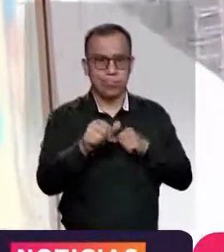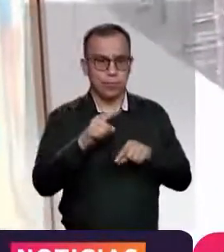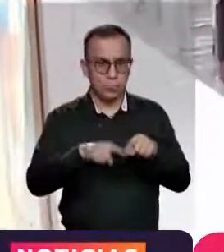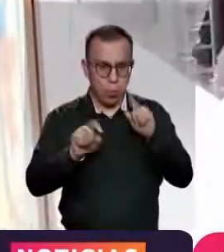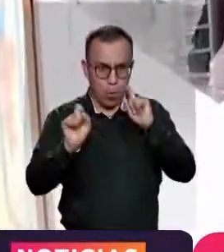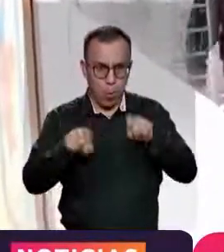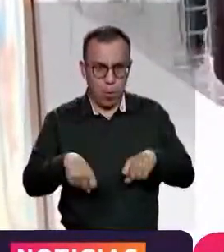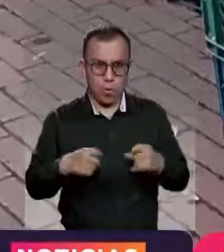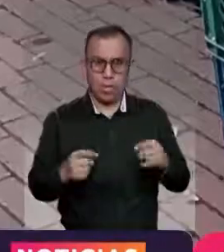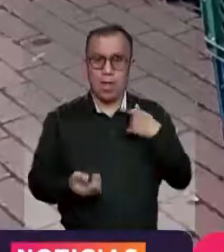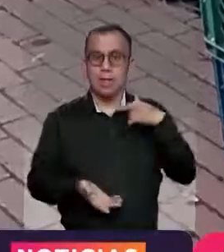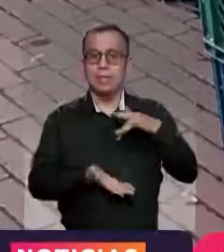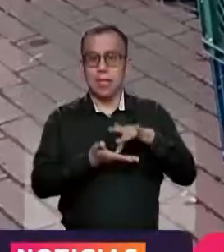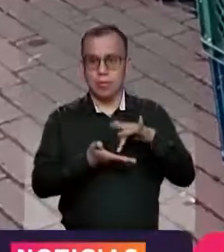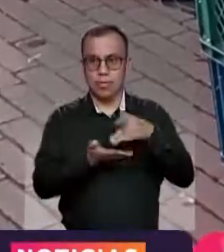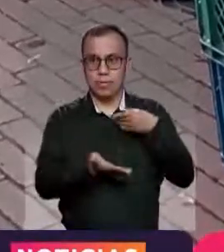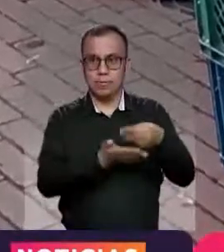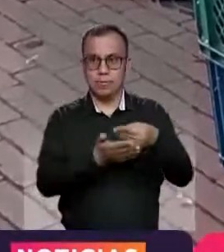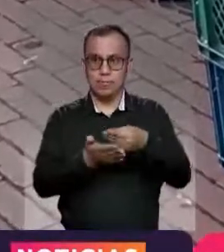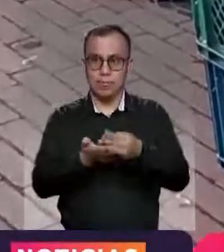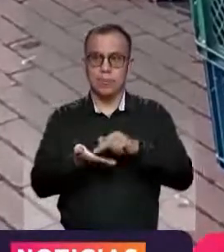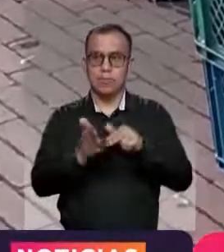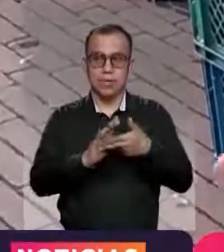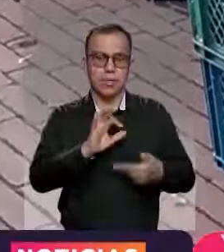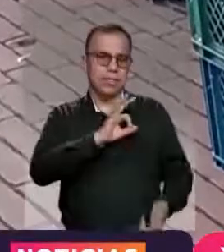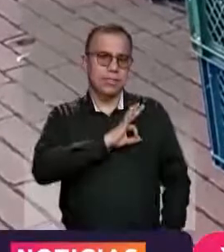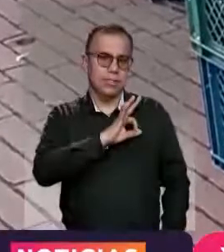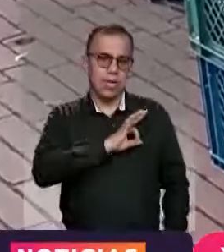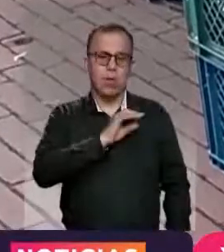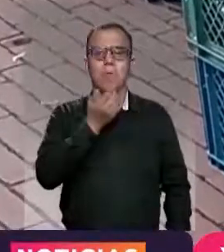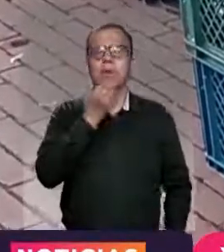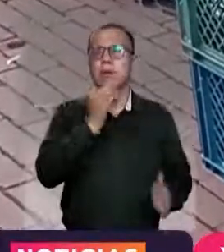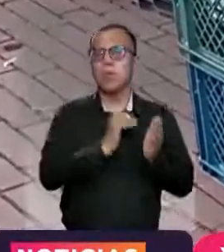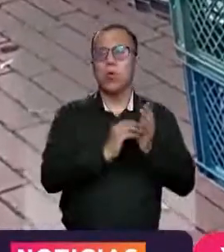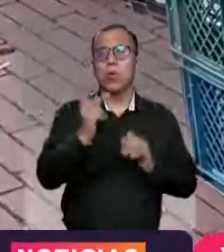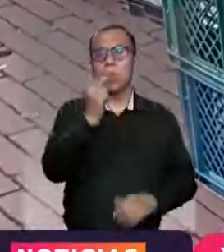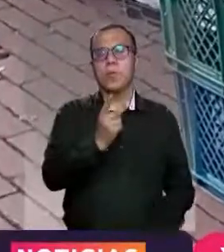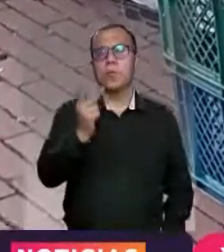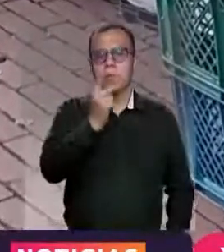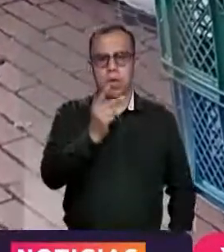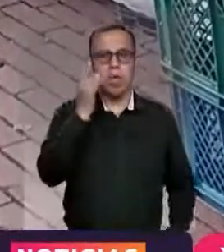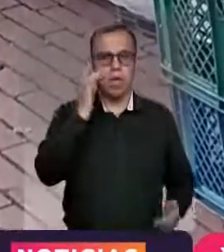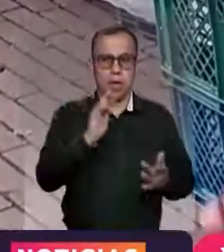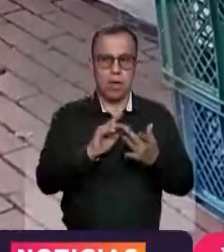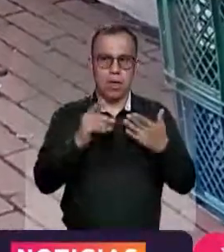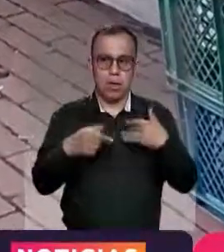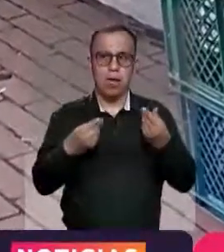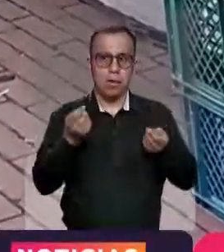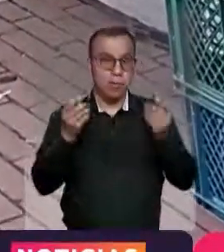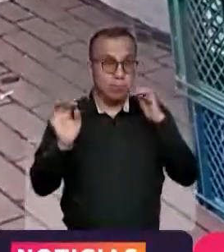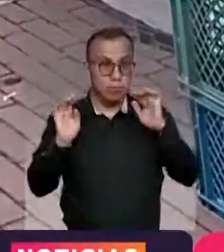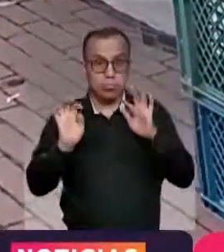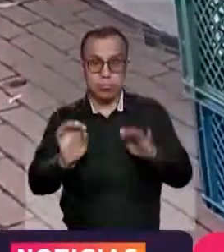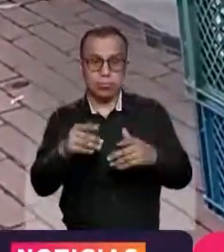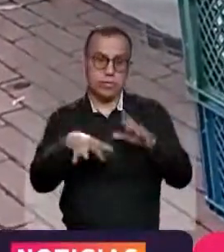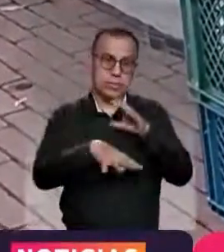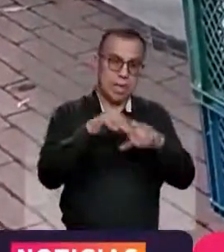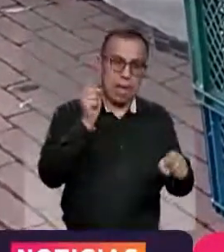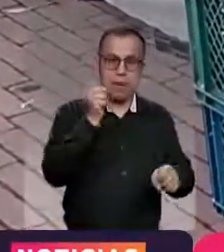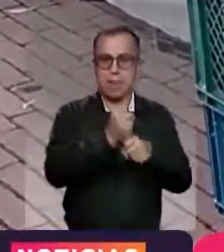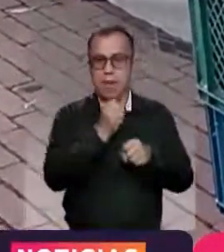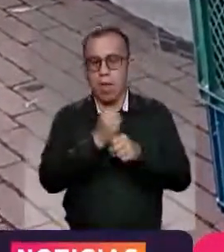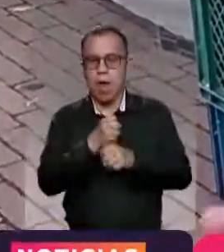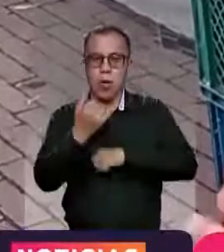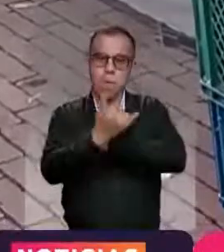también tenemos deudas. Porque los fines de semana, donde digamos un viernes las personas salen de sus oficinas, salen de sus trabajos, salen a